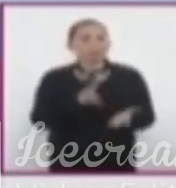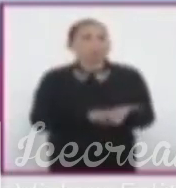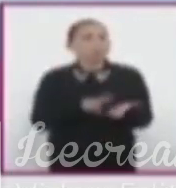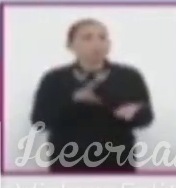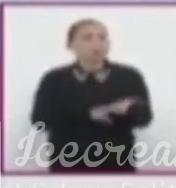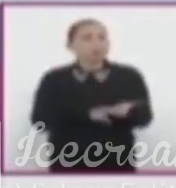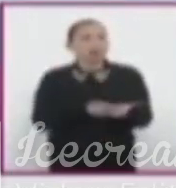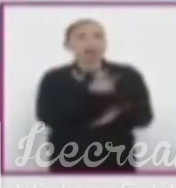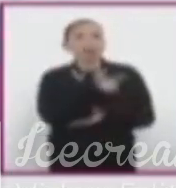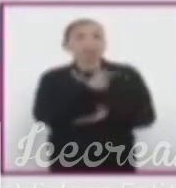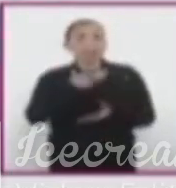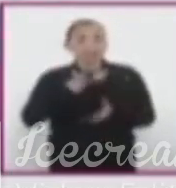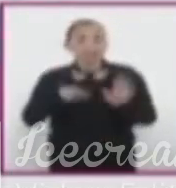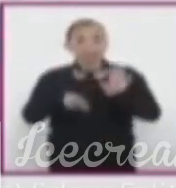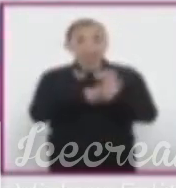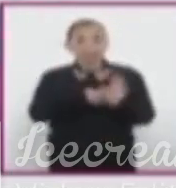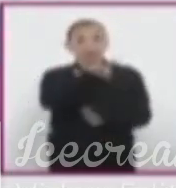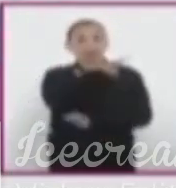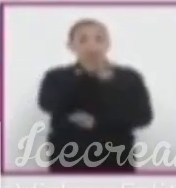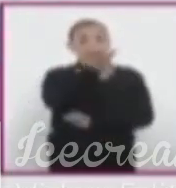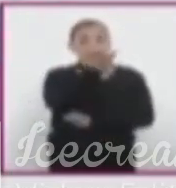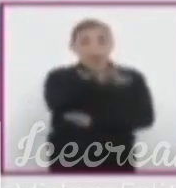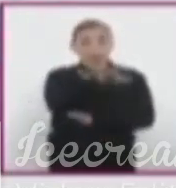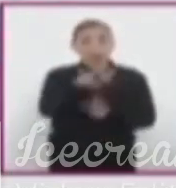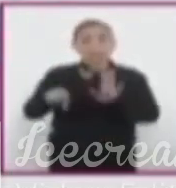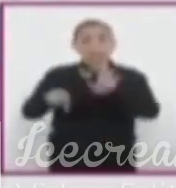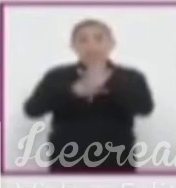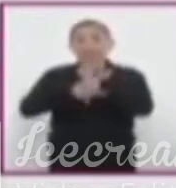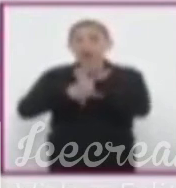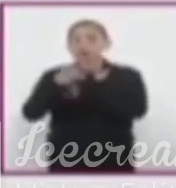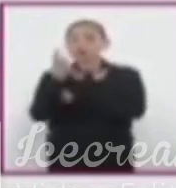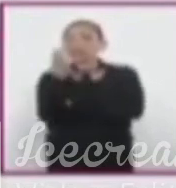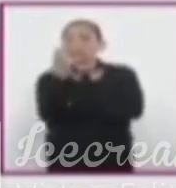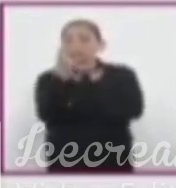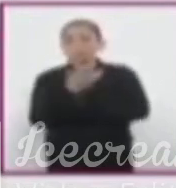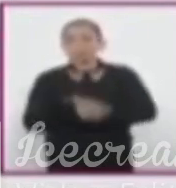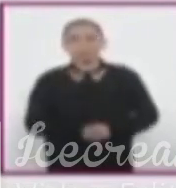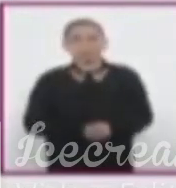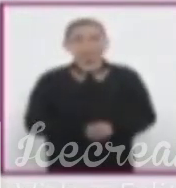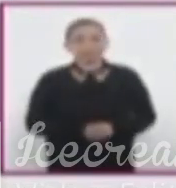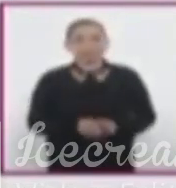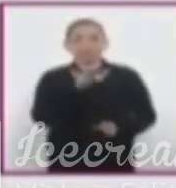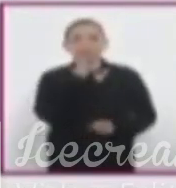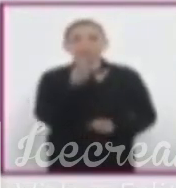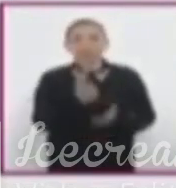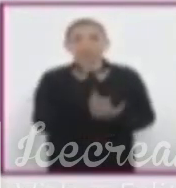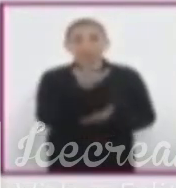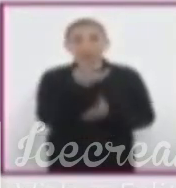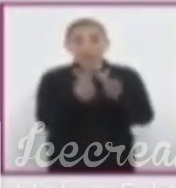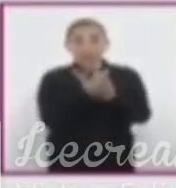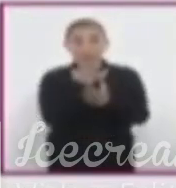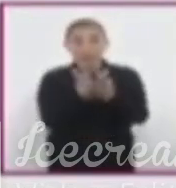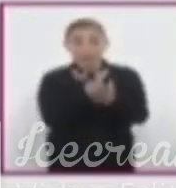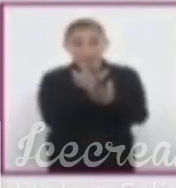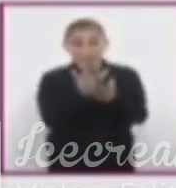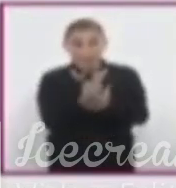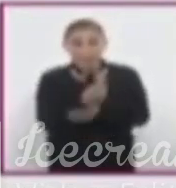precio, tenemos que restar 250 menos 25. La licuadora le